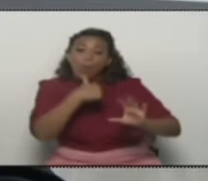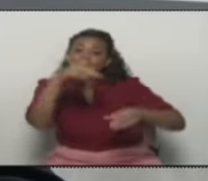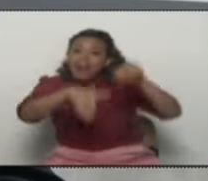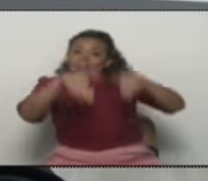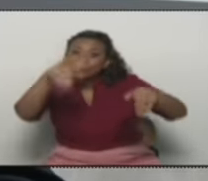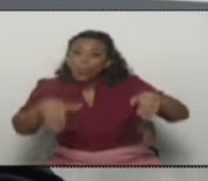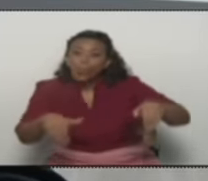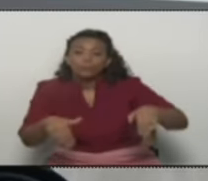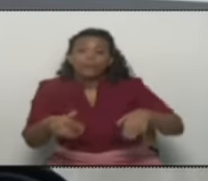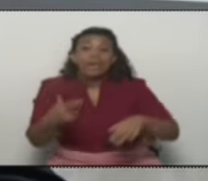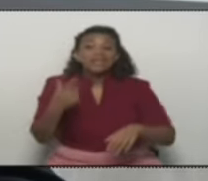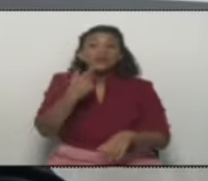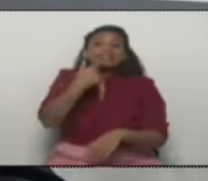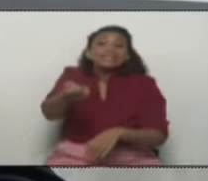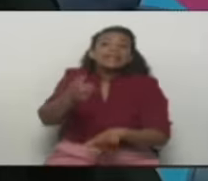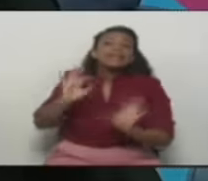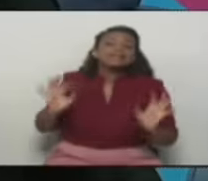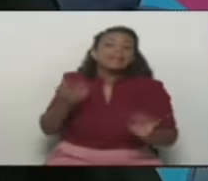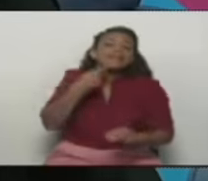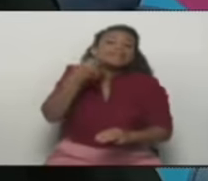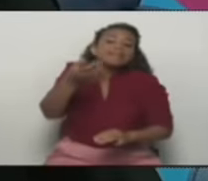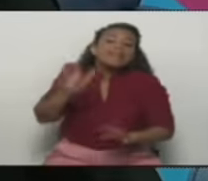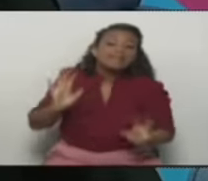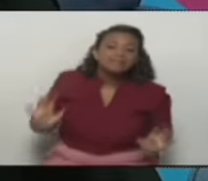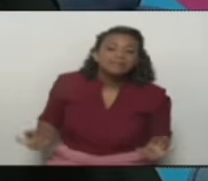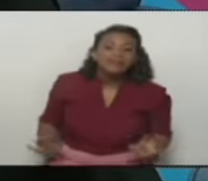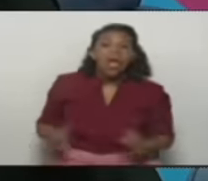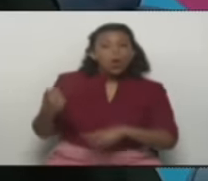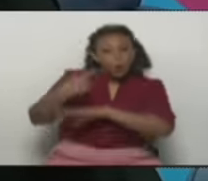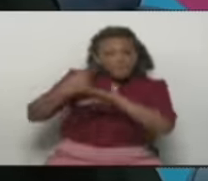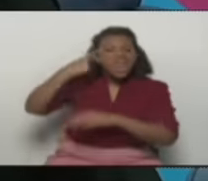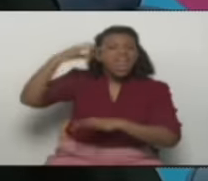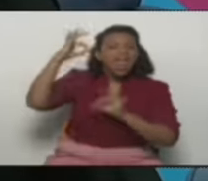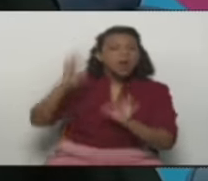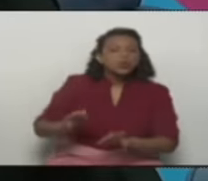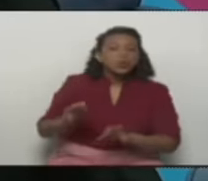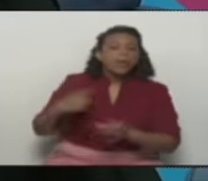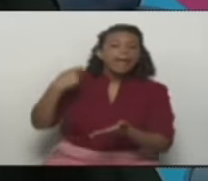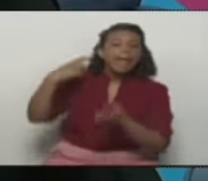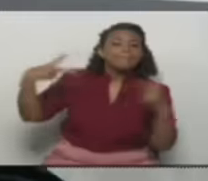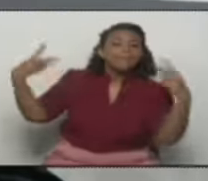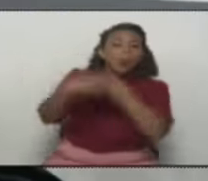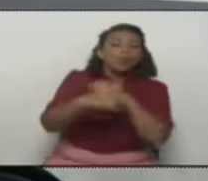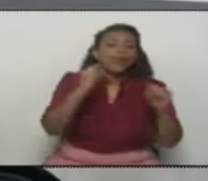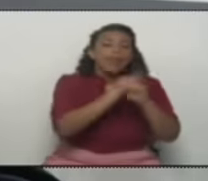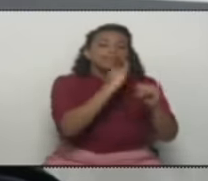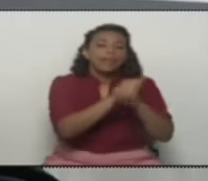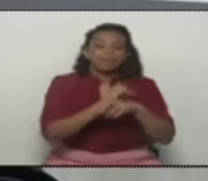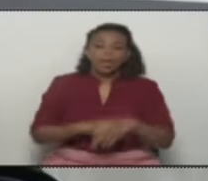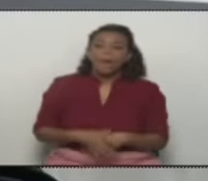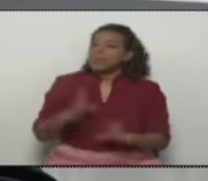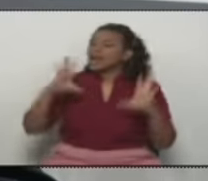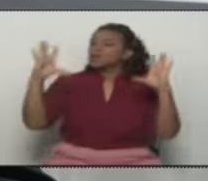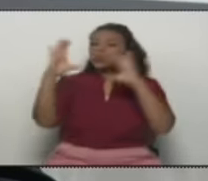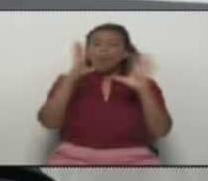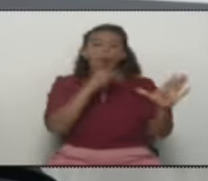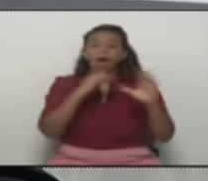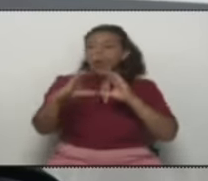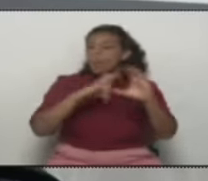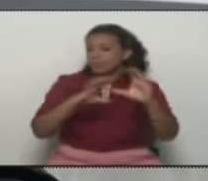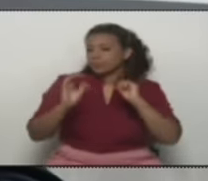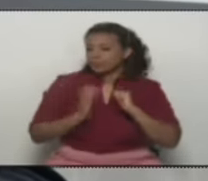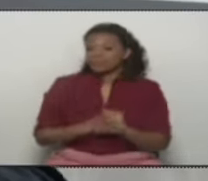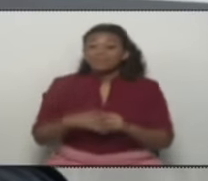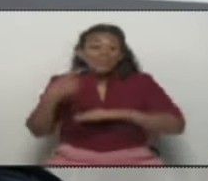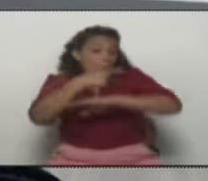la profecía autocumplida. Exactamente. El gobierno va a apagar el internet para que no haya comunicación entre la población.